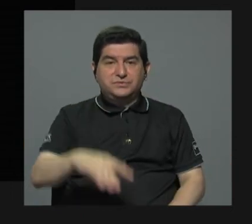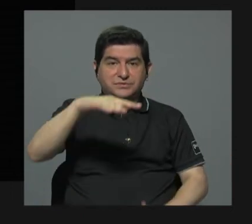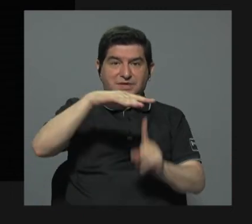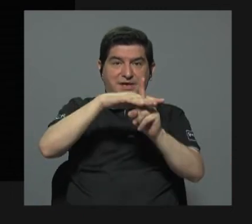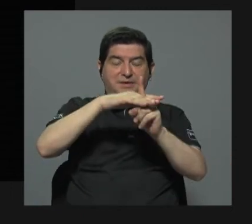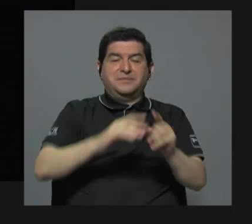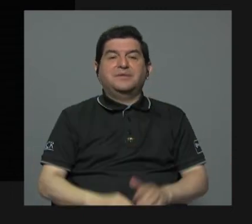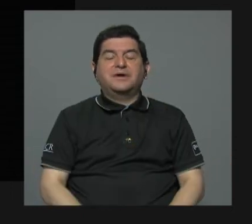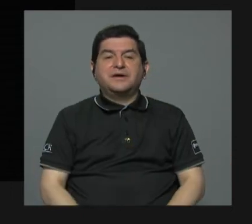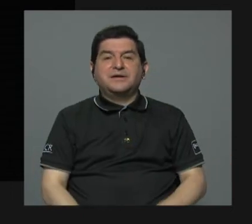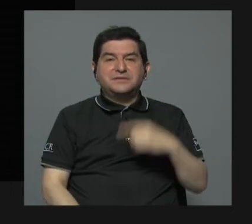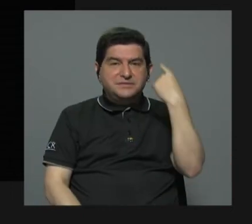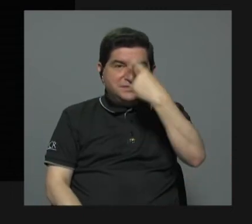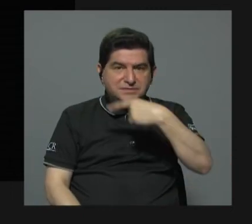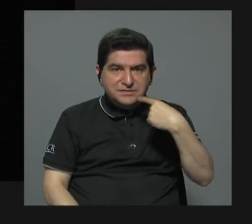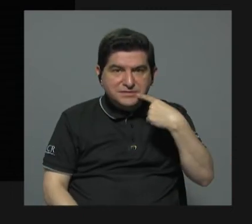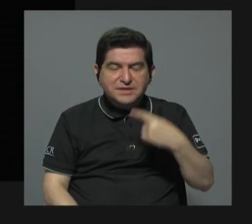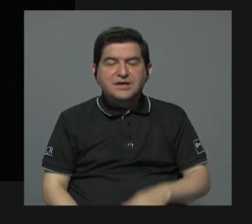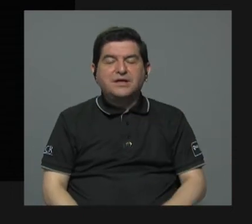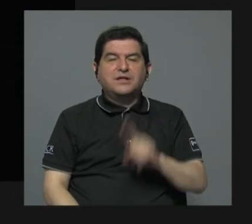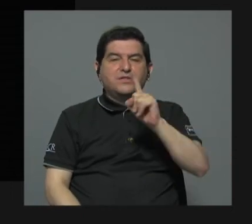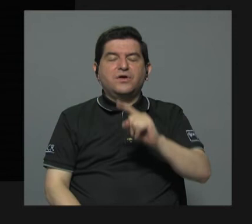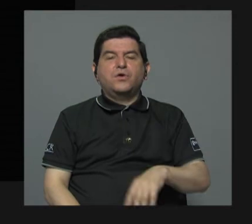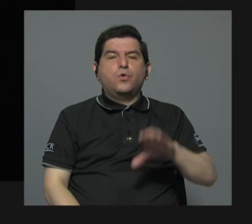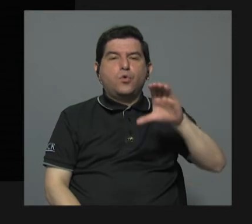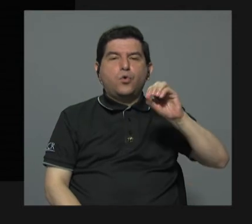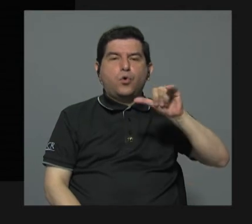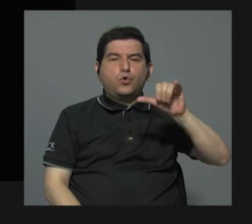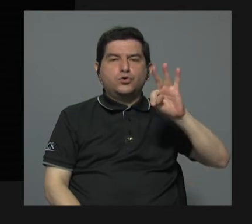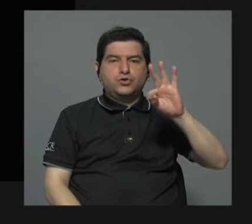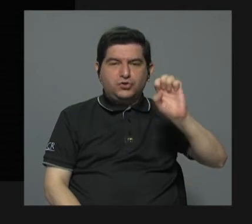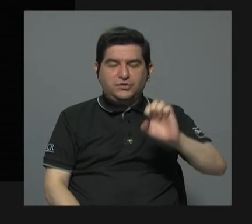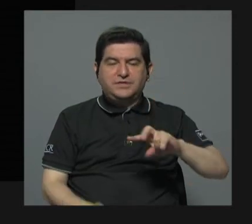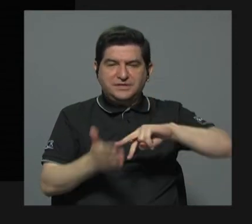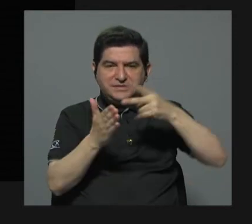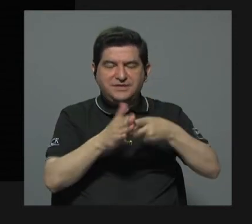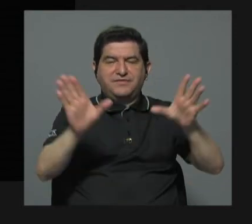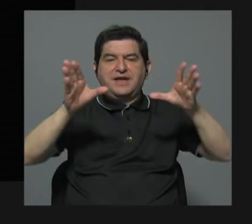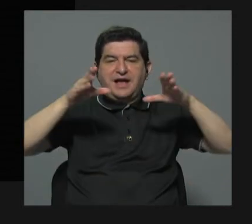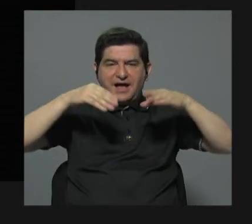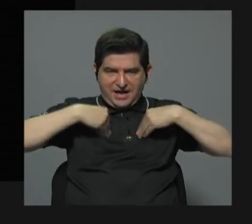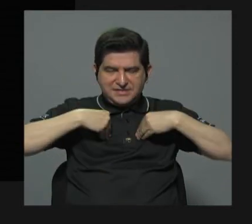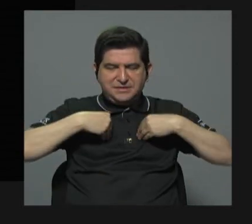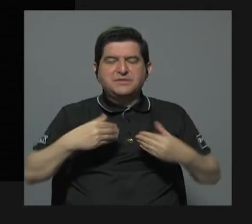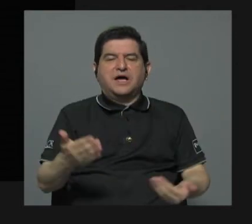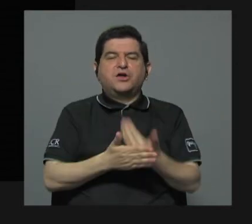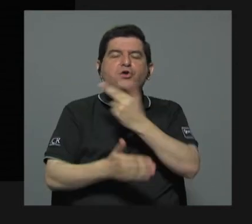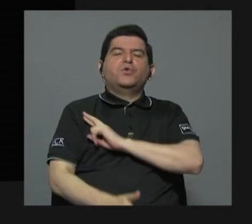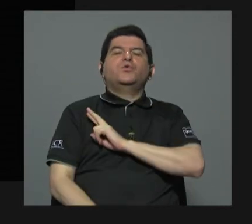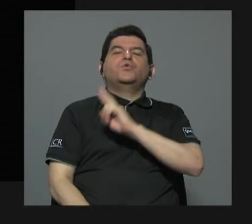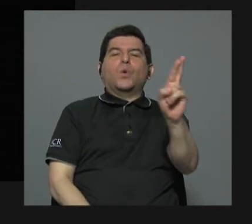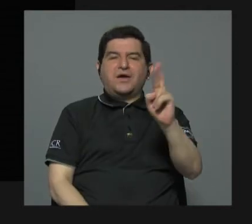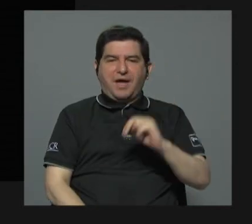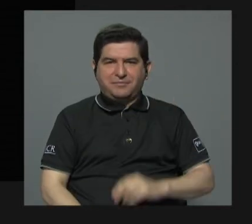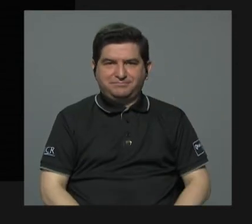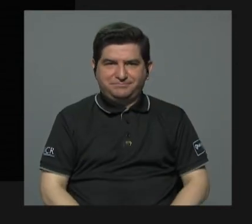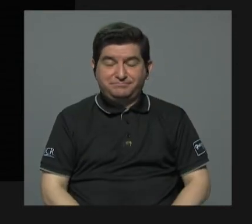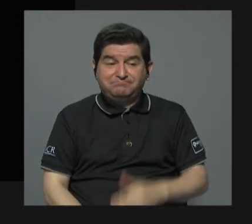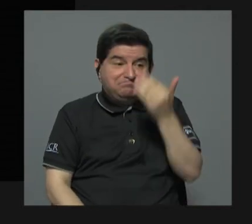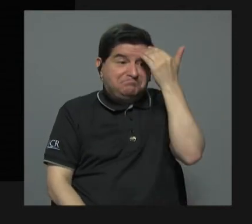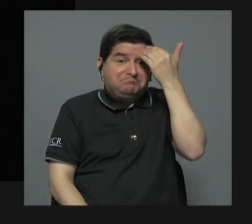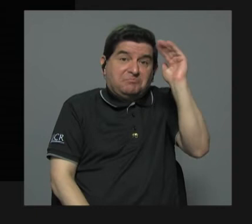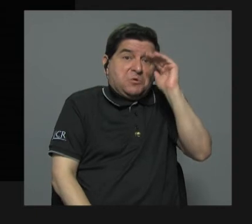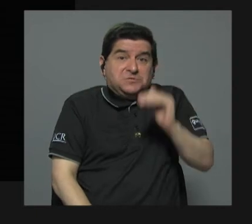boca de un coyote. ¿Qué significa eso exactamente? La aceptación de Coyoacán de la nueva religión. No lo